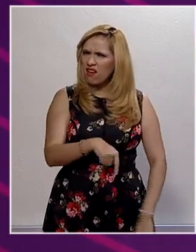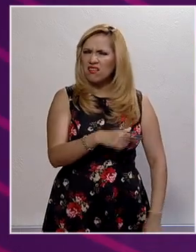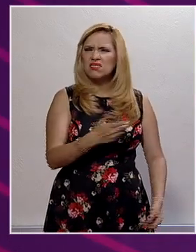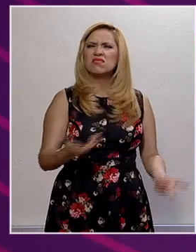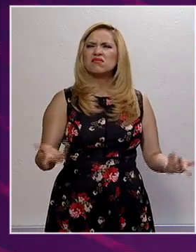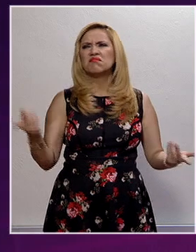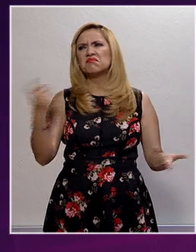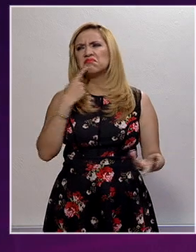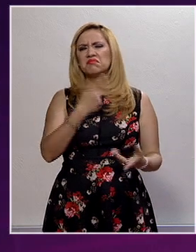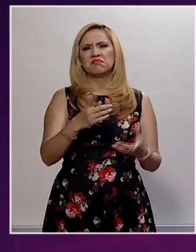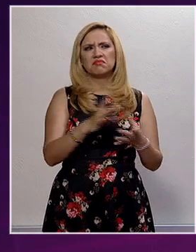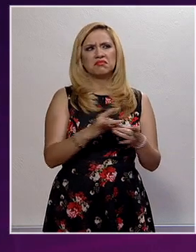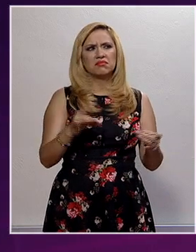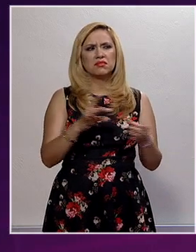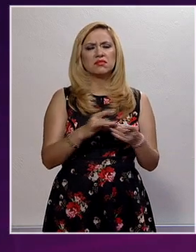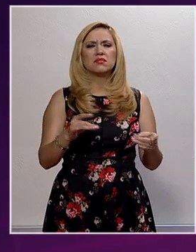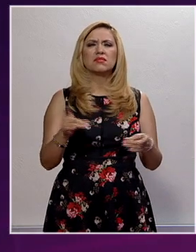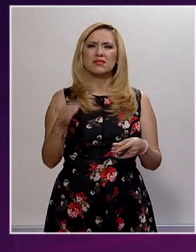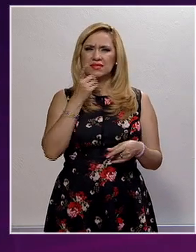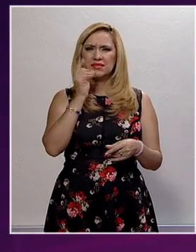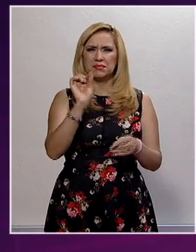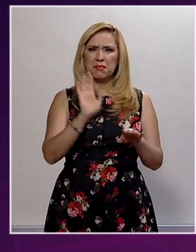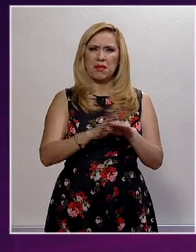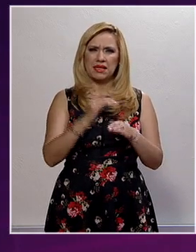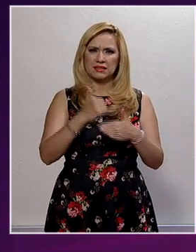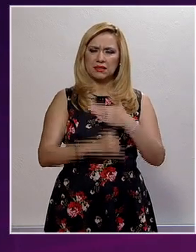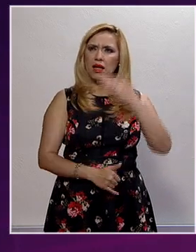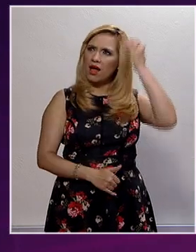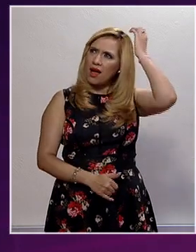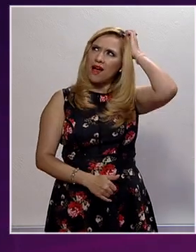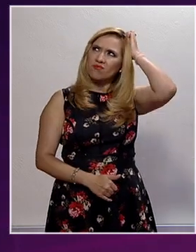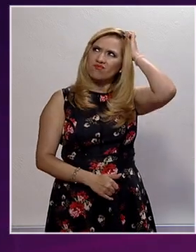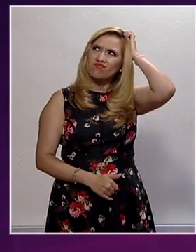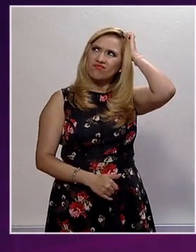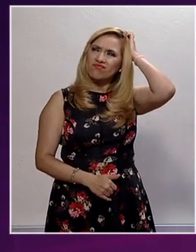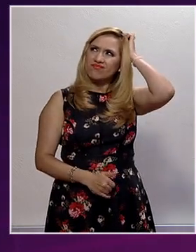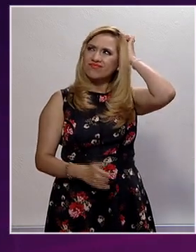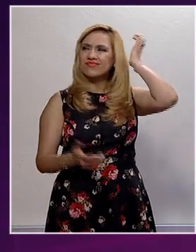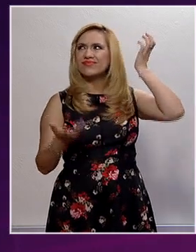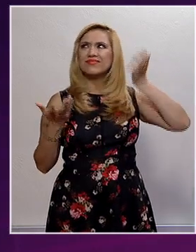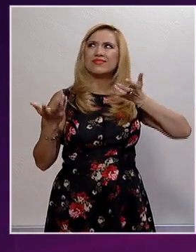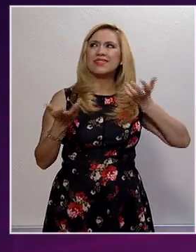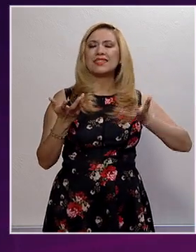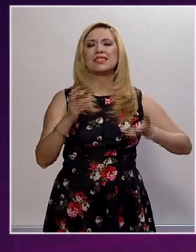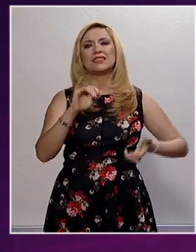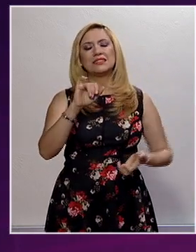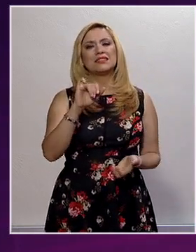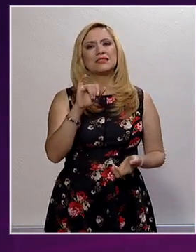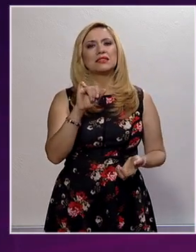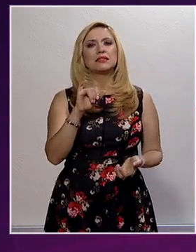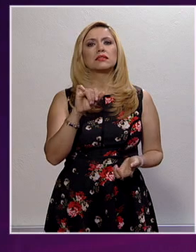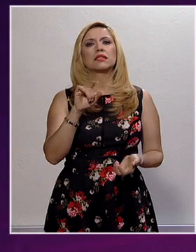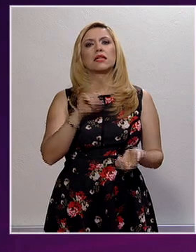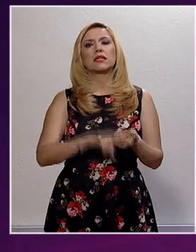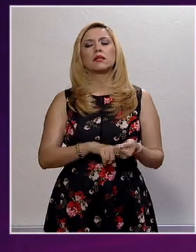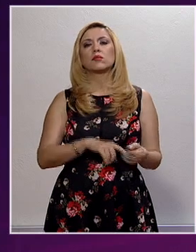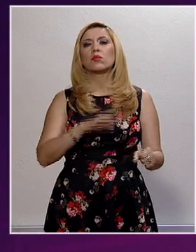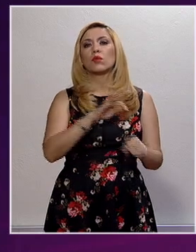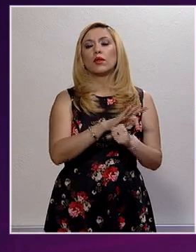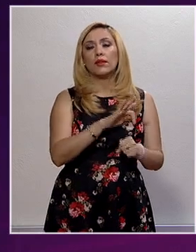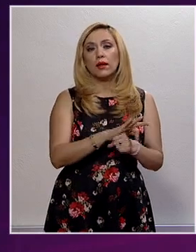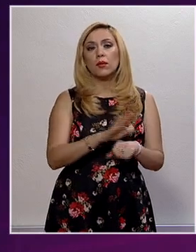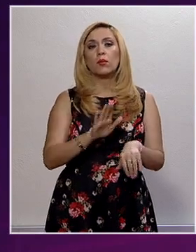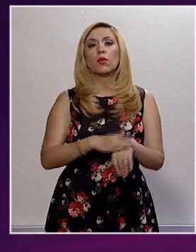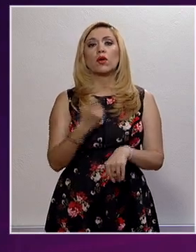en tu intervención previa, pero si pudieras ahondar un poco más. Sí, sí, yo decía justo que como protegerlos porque